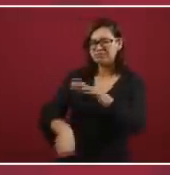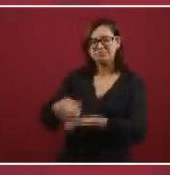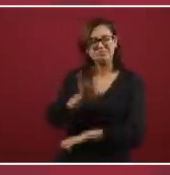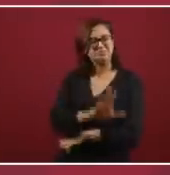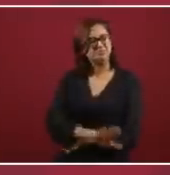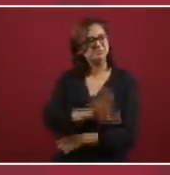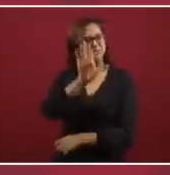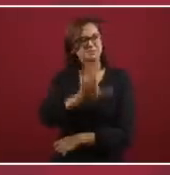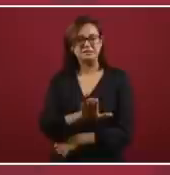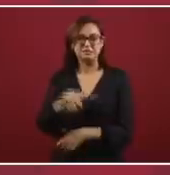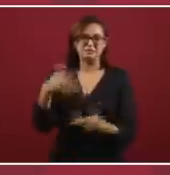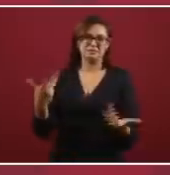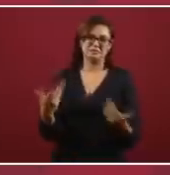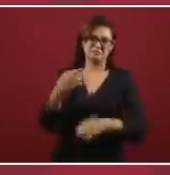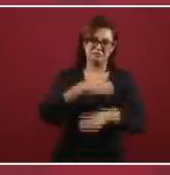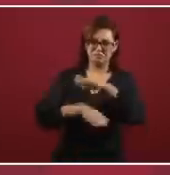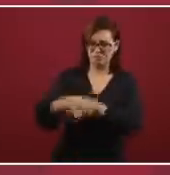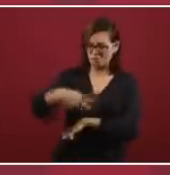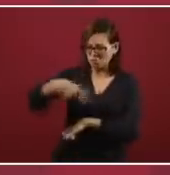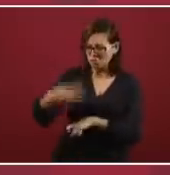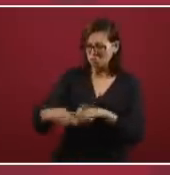fundamentales para